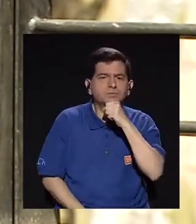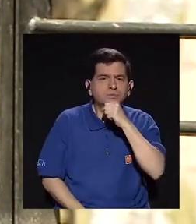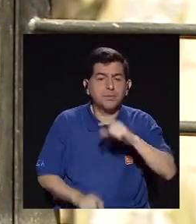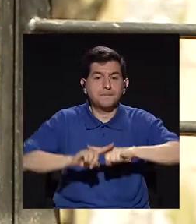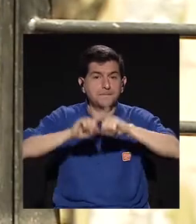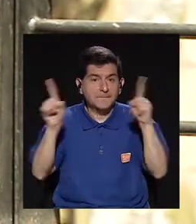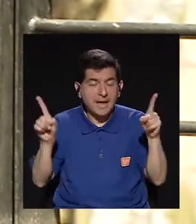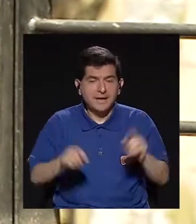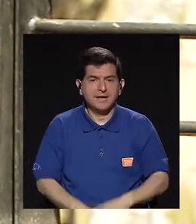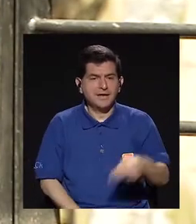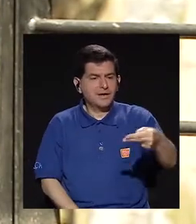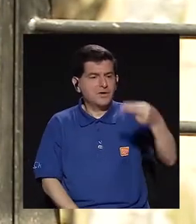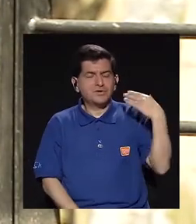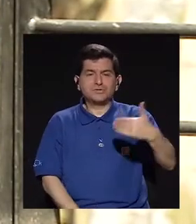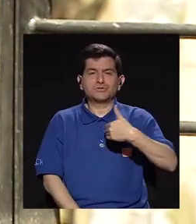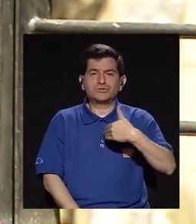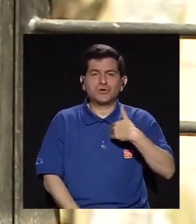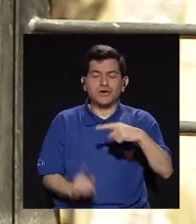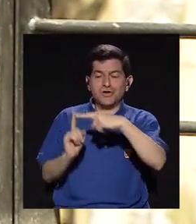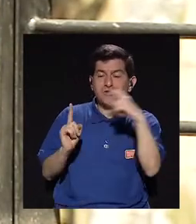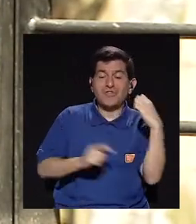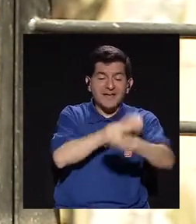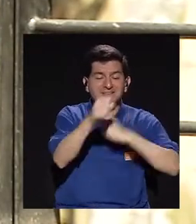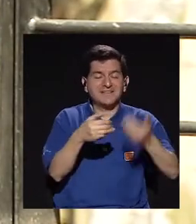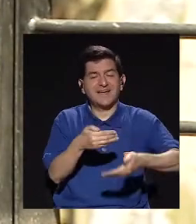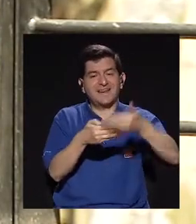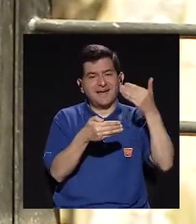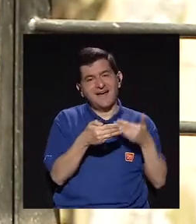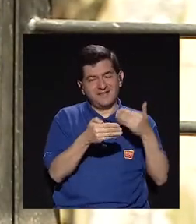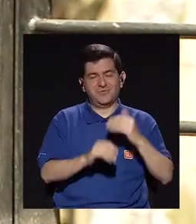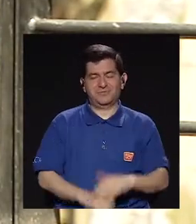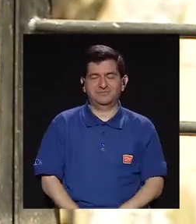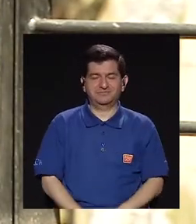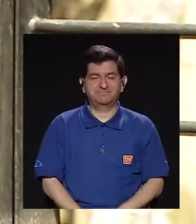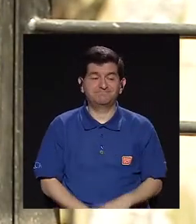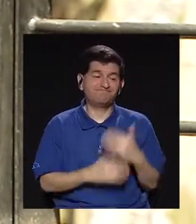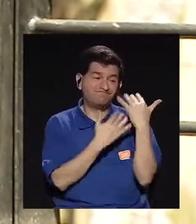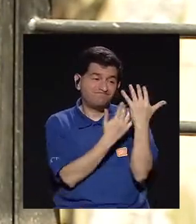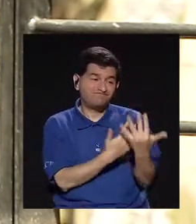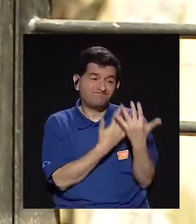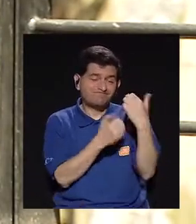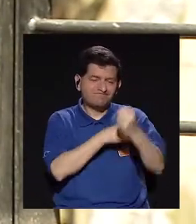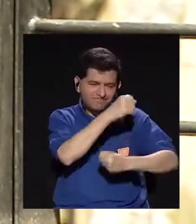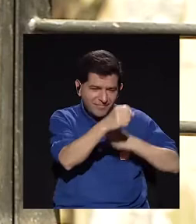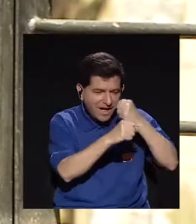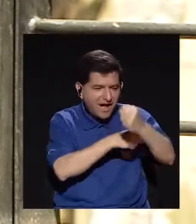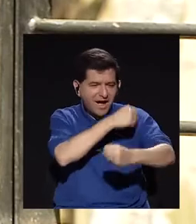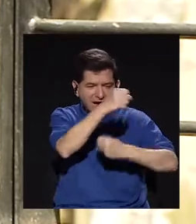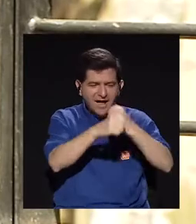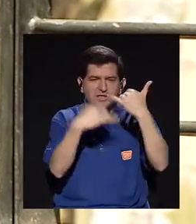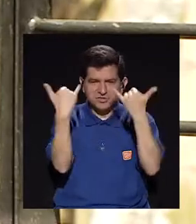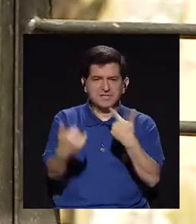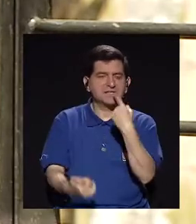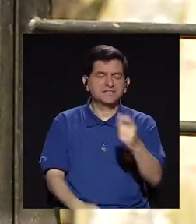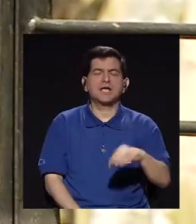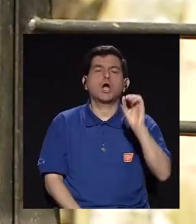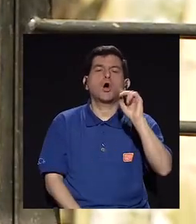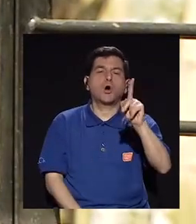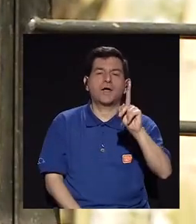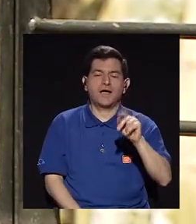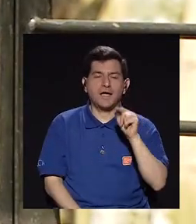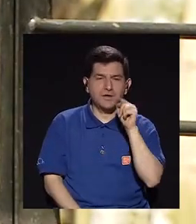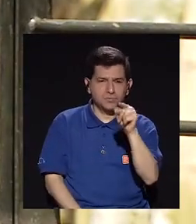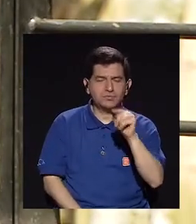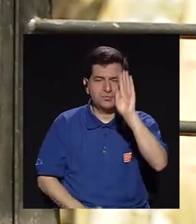mayores, pero el histórico que tenemos es a partir del año pasado. Entonces tenemos que esperar algunos años para ya poder decir, ok,